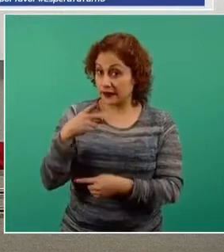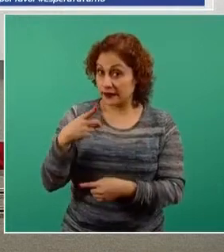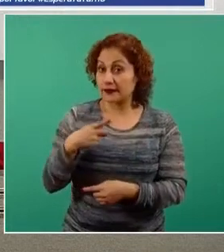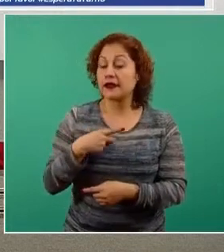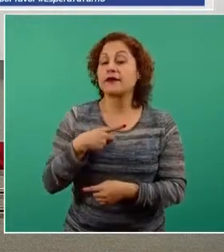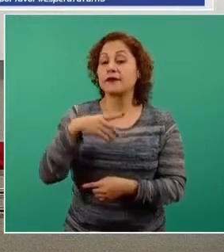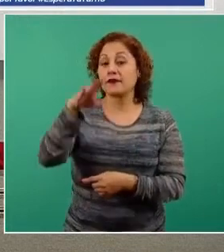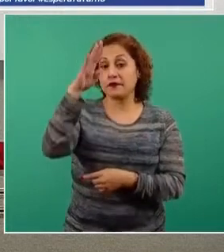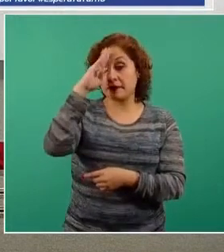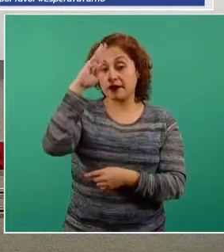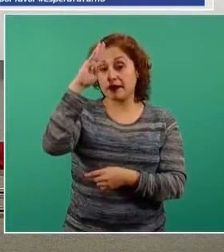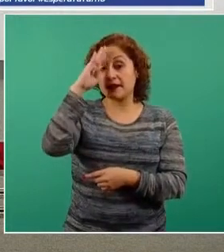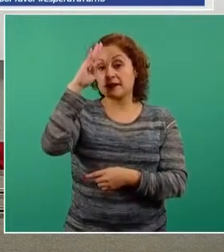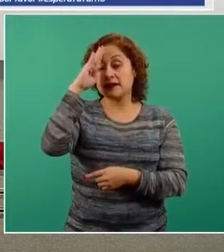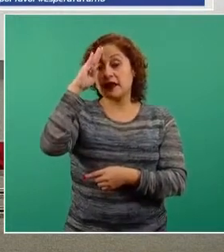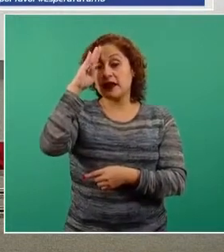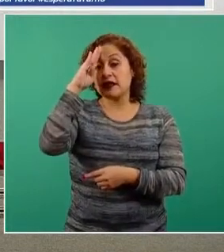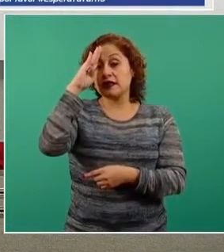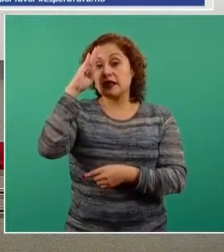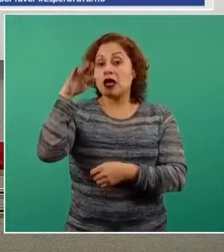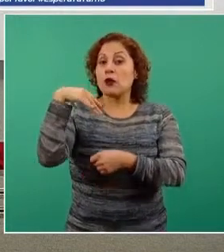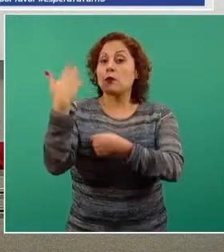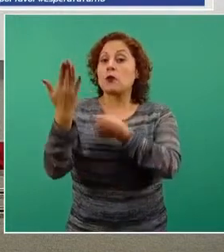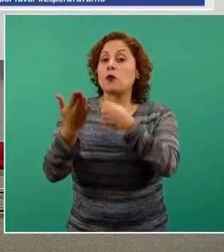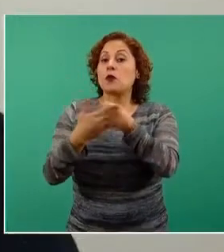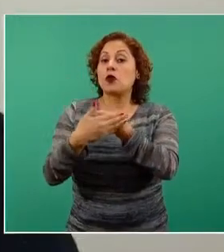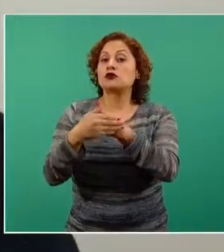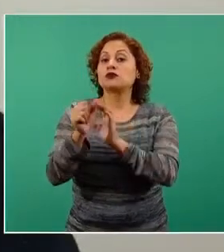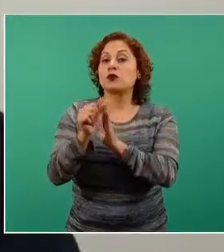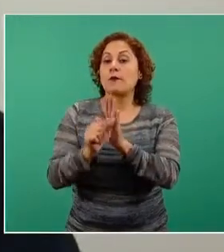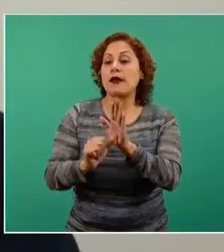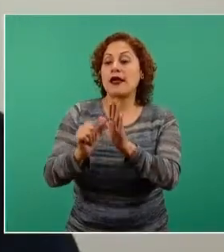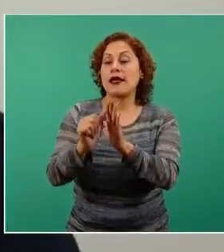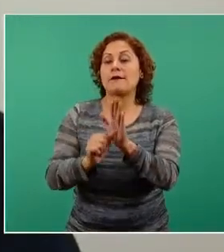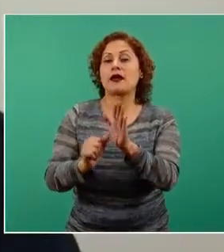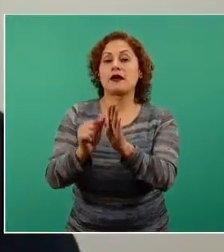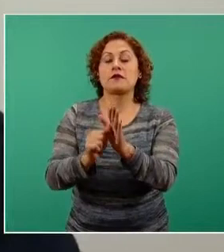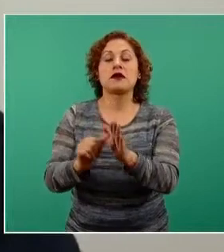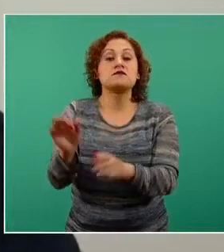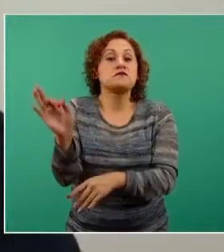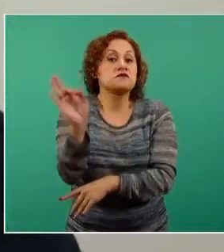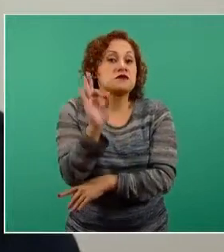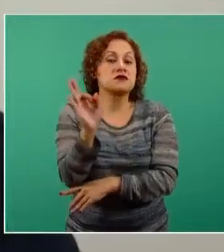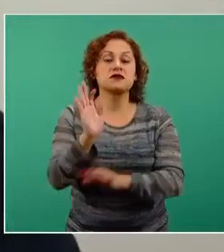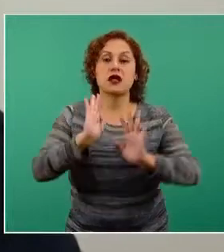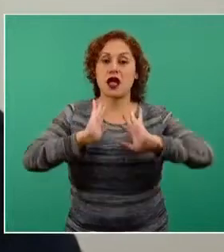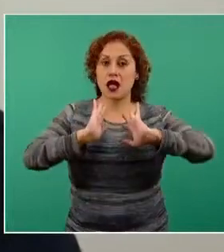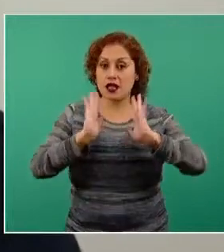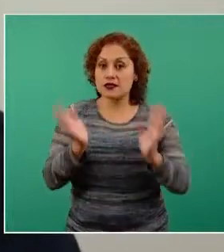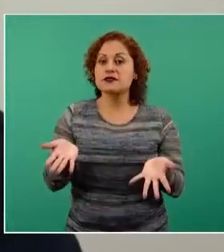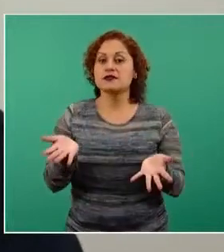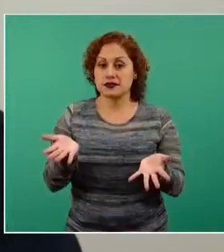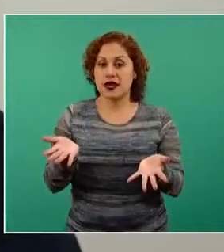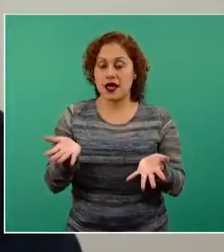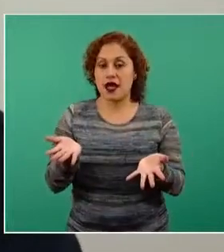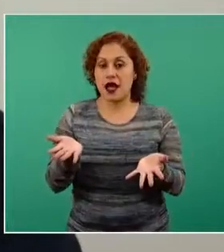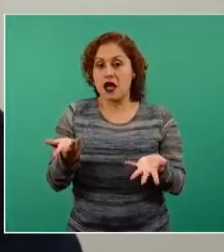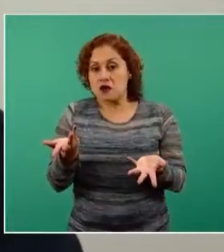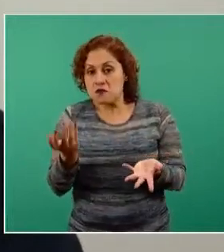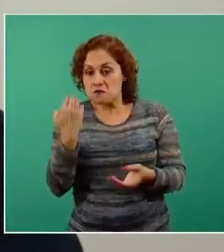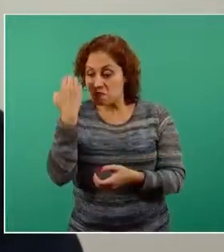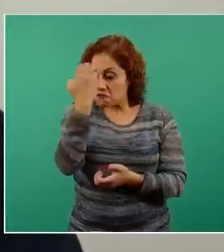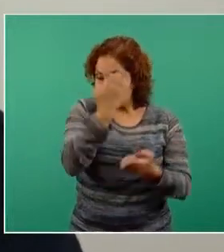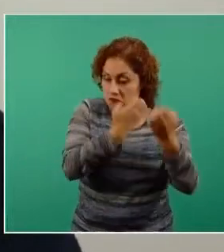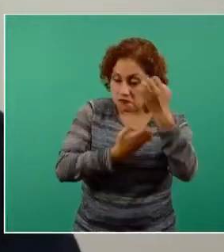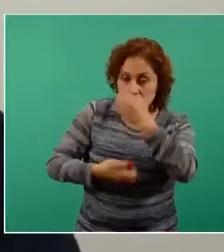esperamos que en siguientes meses pudiéramos tener ya estudios, pudiéramos tener ensayos que permitieran incluir